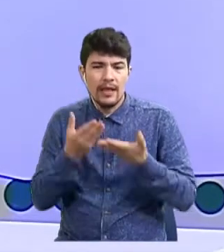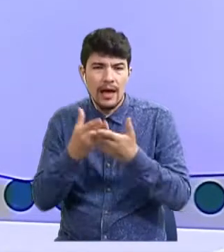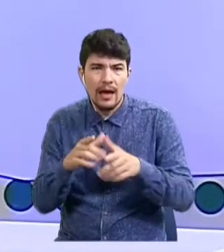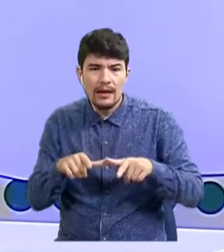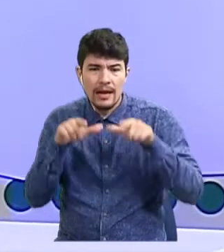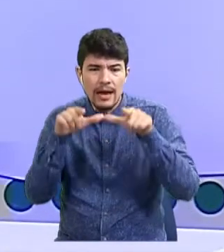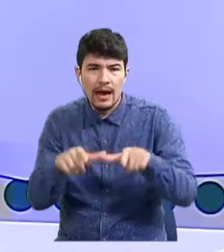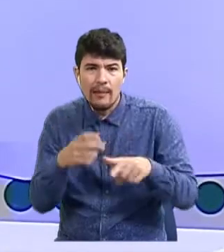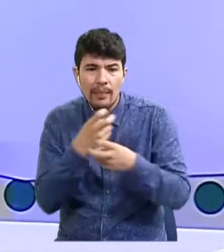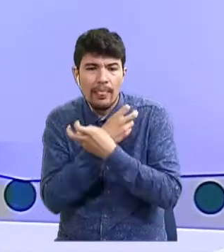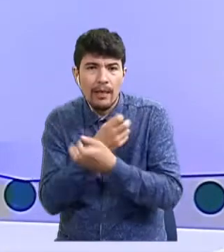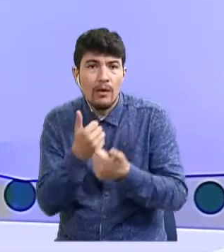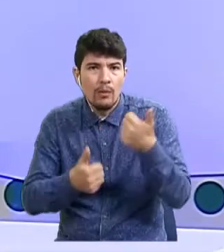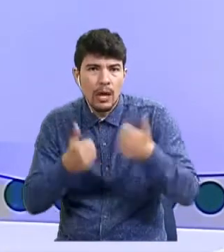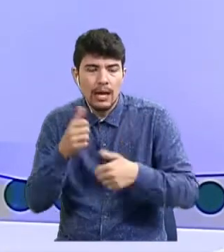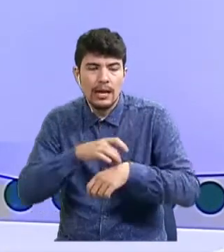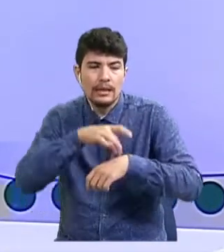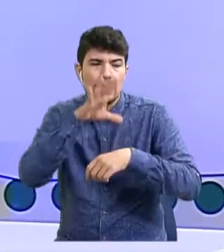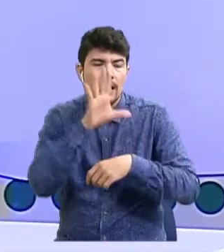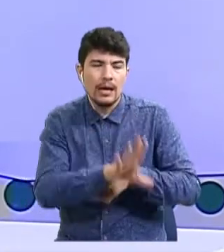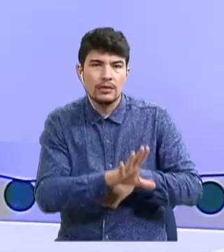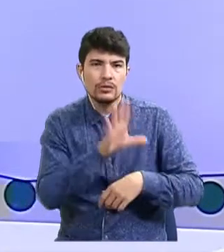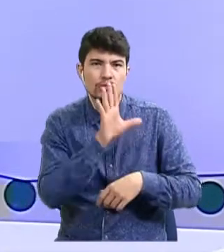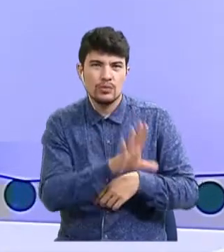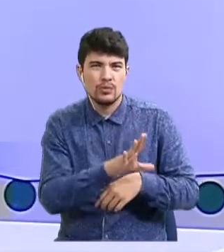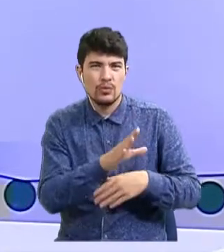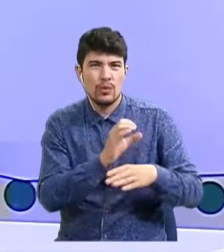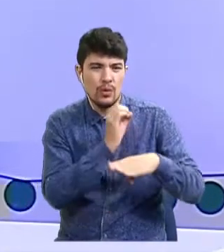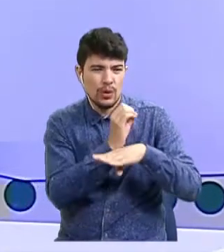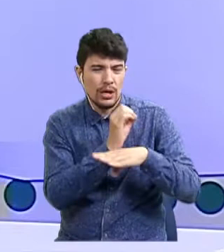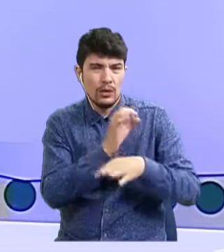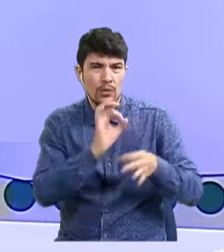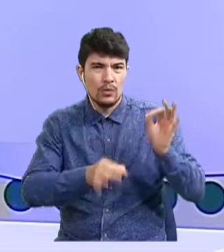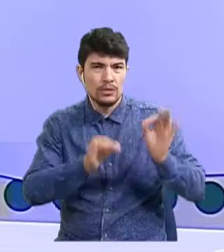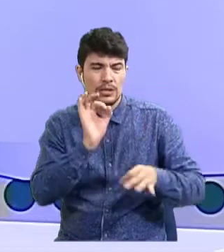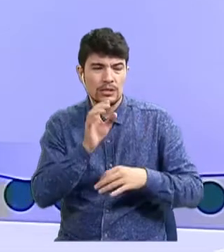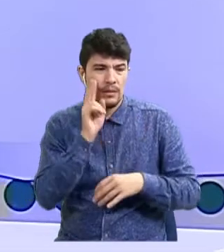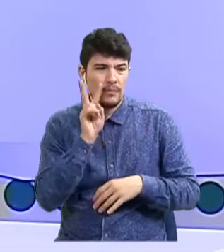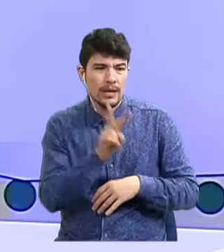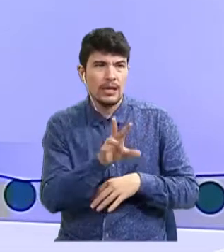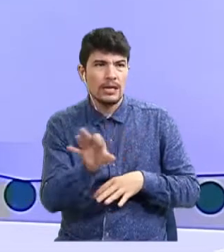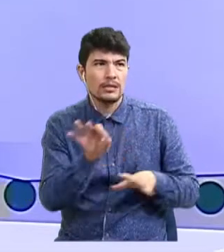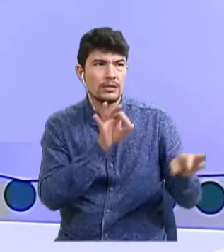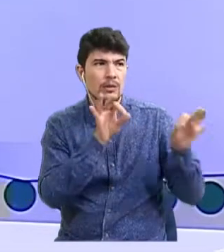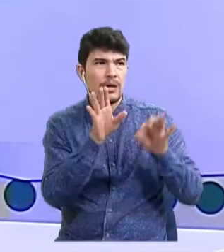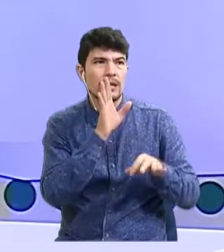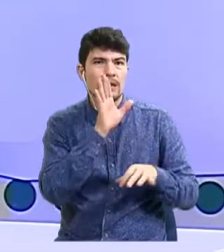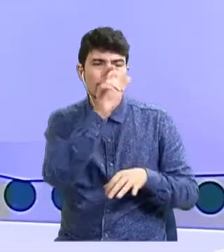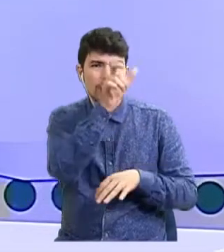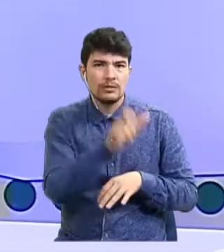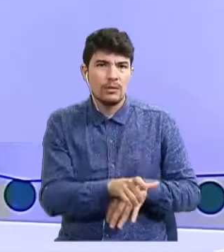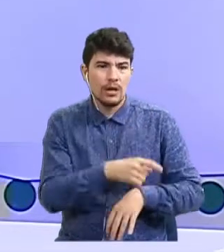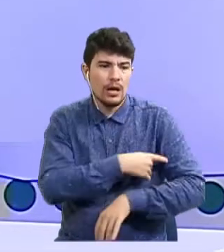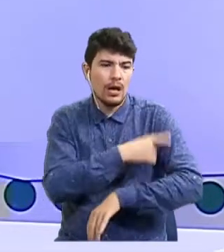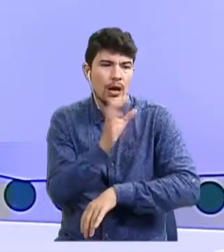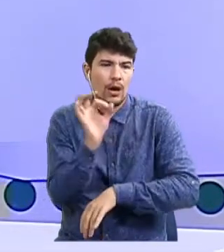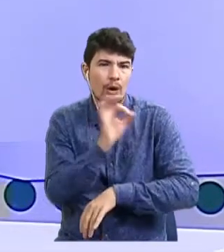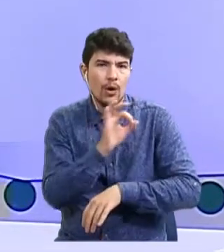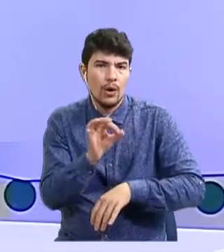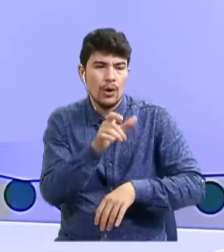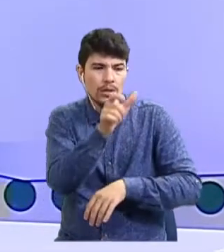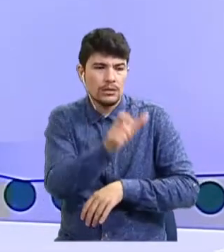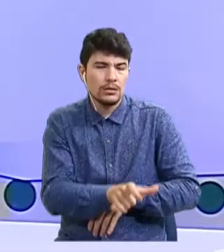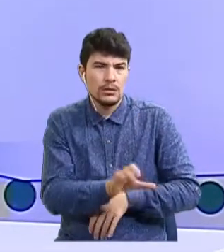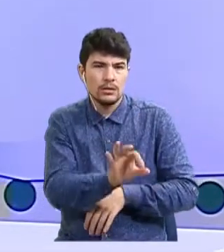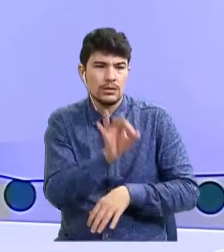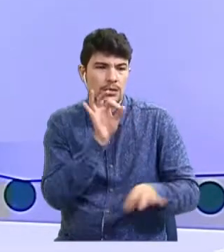fue dejarles que permitirles que a través de los órganos de la justicia se elija el personero y se elija el procurador y se